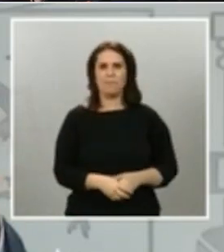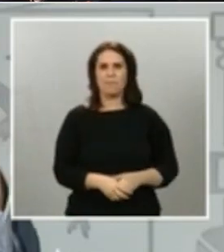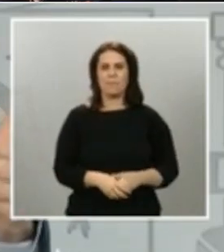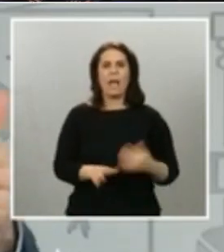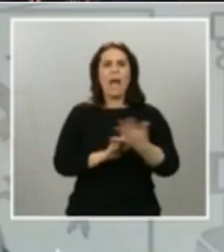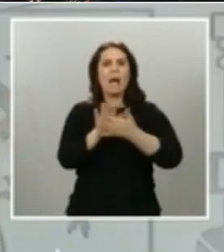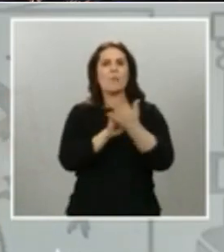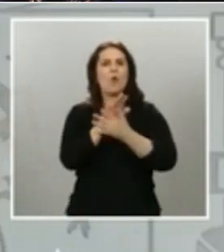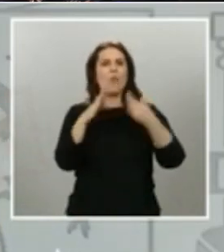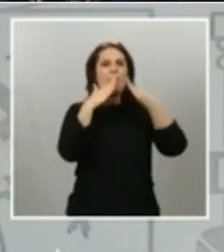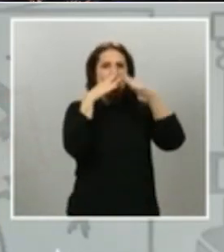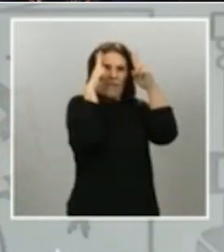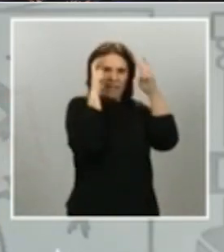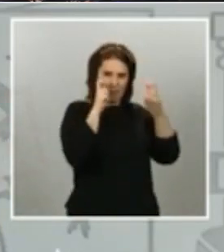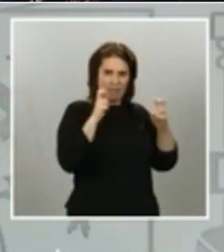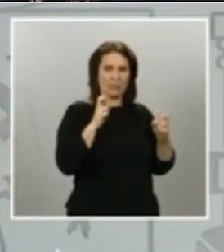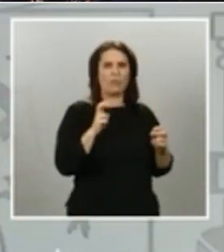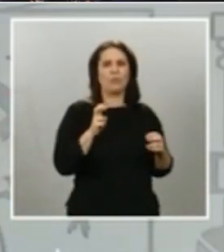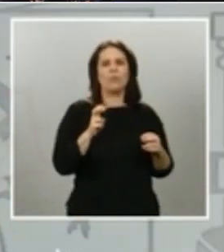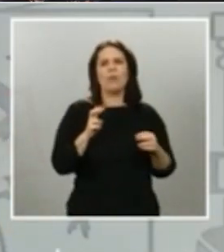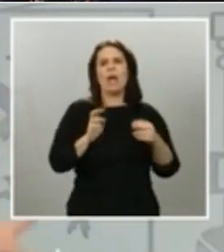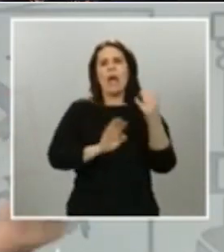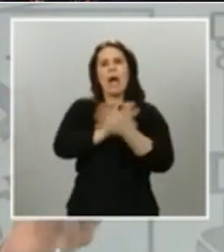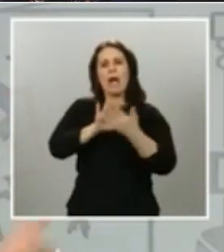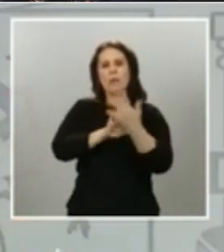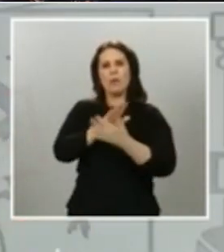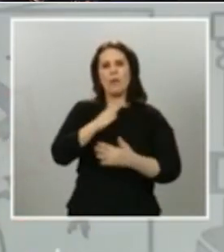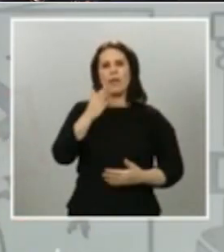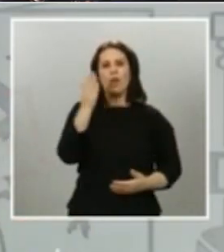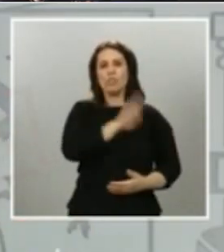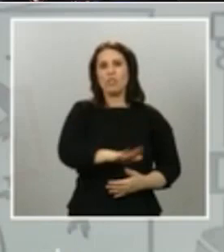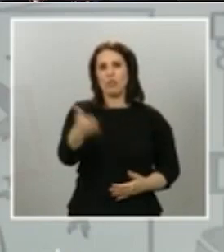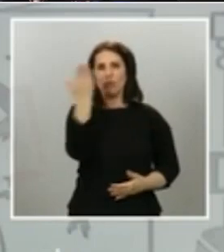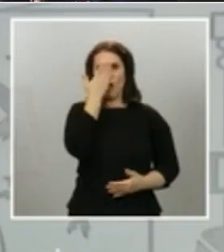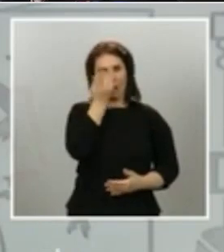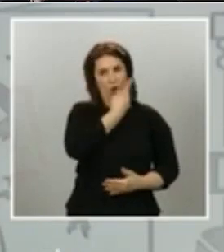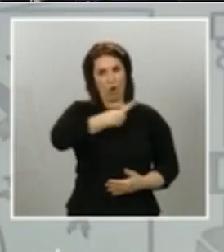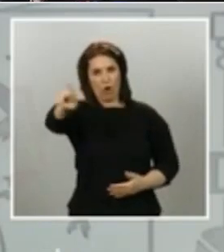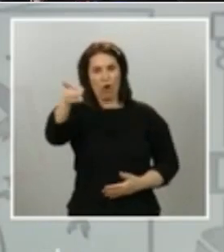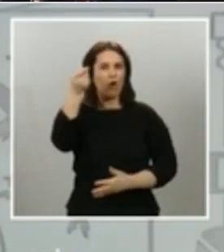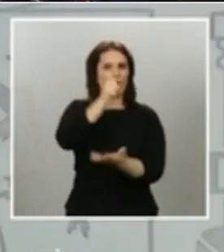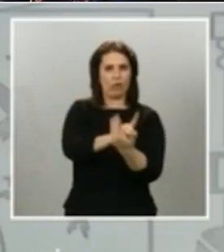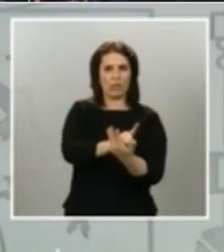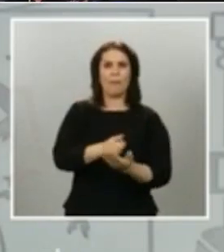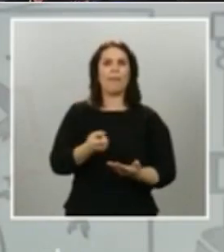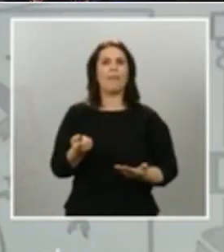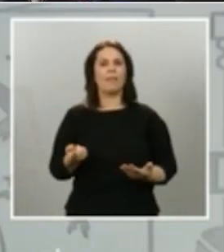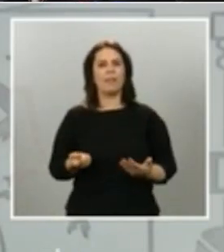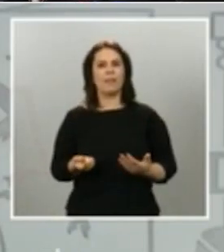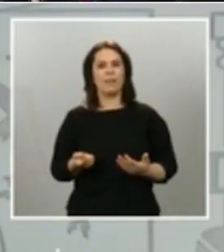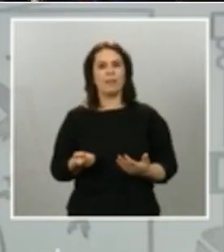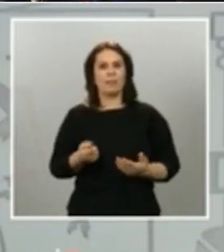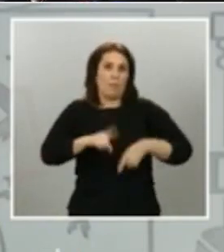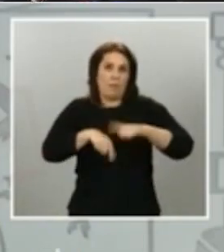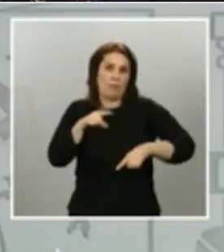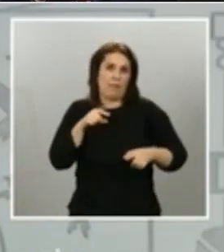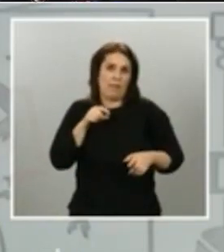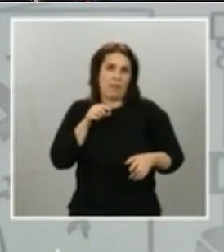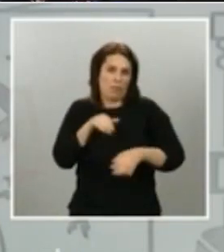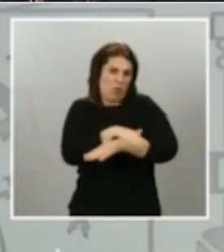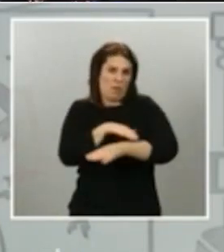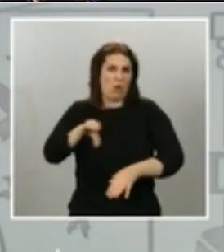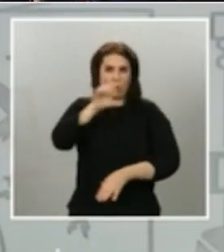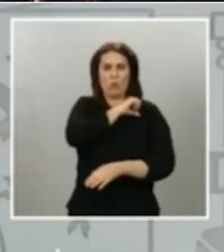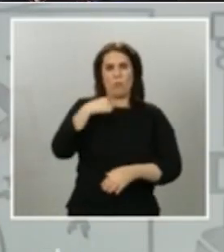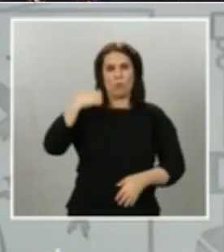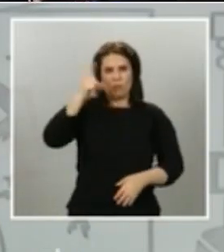está pasando pues es posible porque esos medios de comunicación han mentido tanto han metido tanto miedo ya ahora